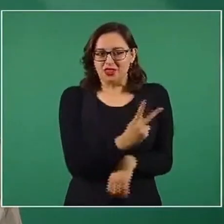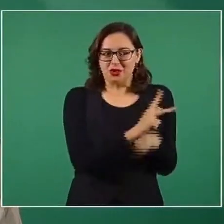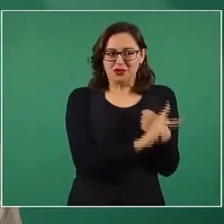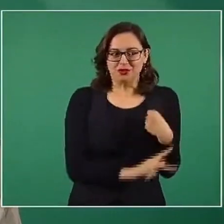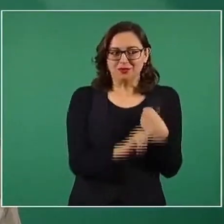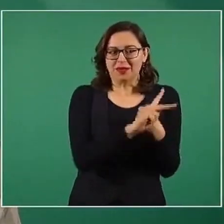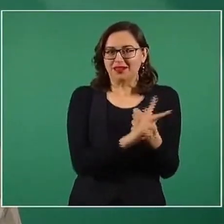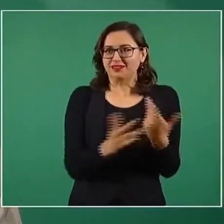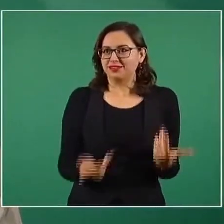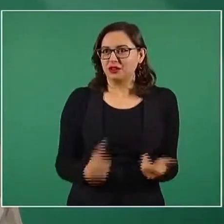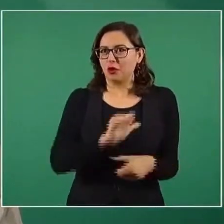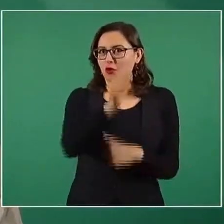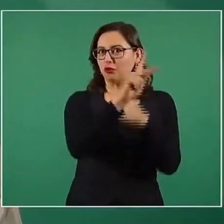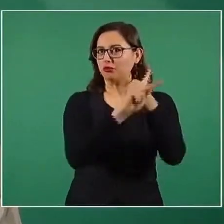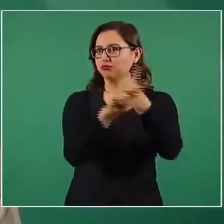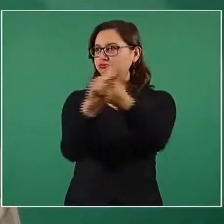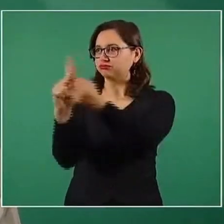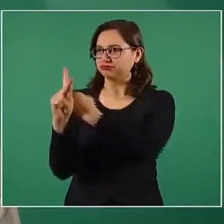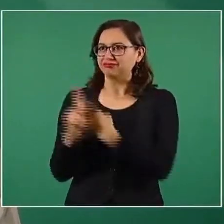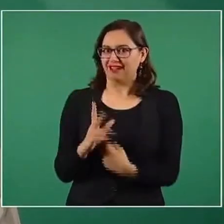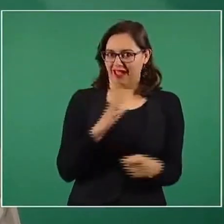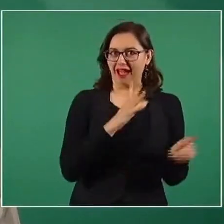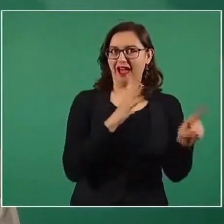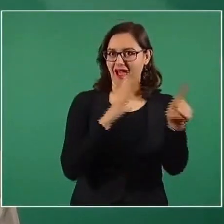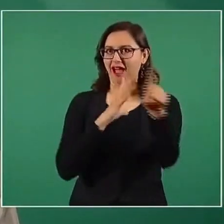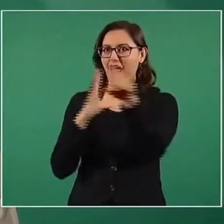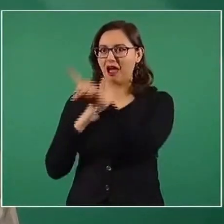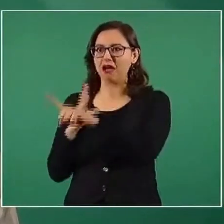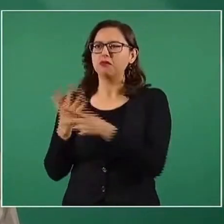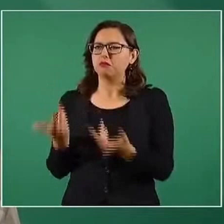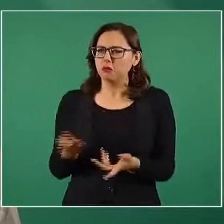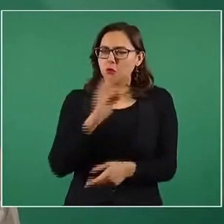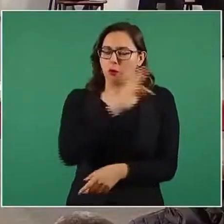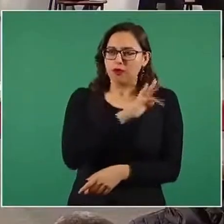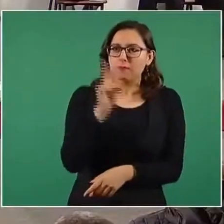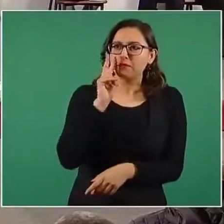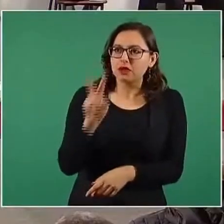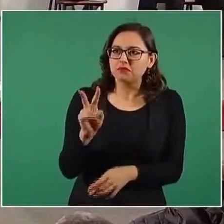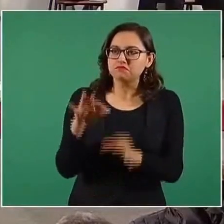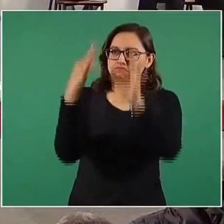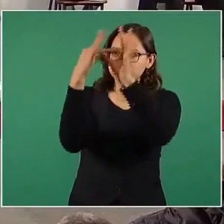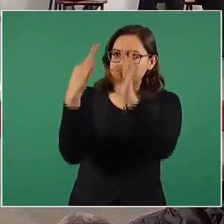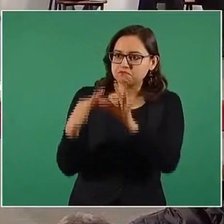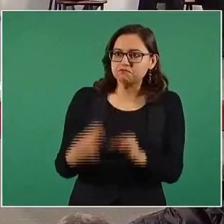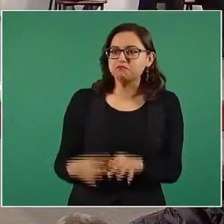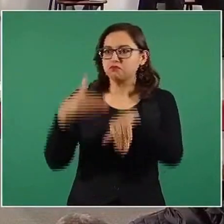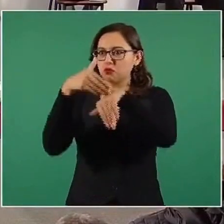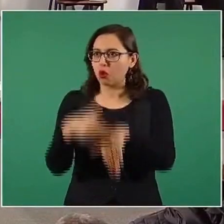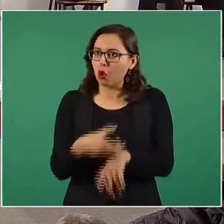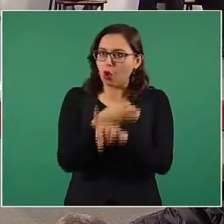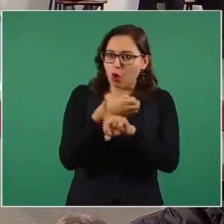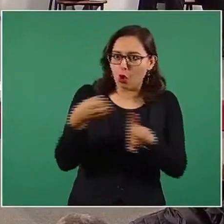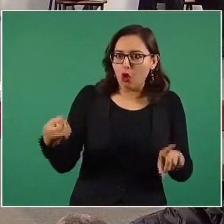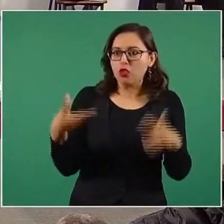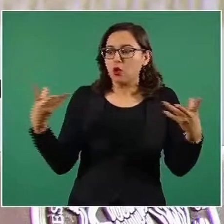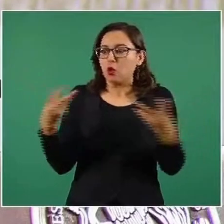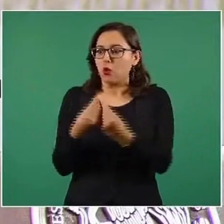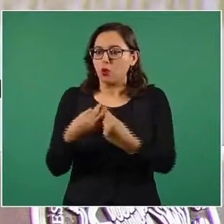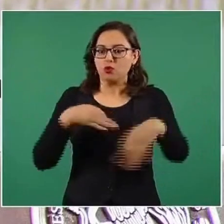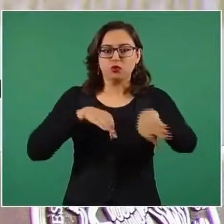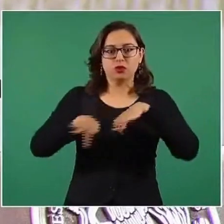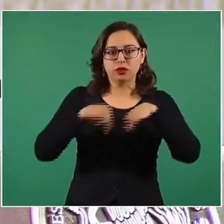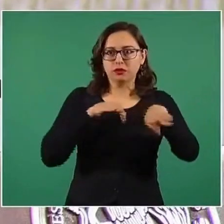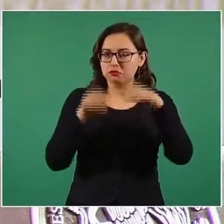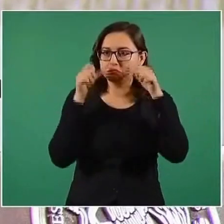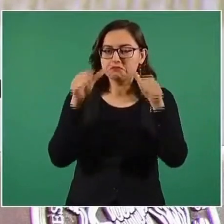puede ser la escuela. La escuela, si hay una buena disciplina, hay un buen trabajo en conjunto, puede convertirse en el lugar más seguro